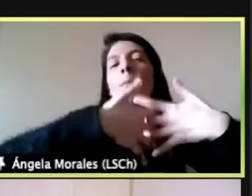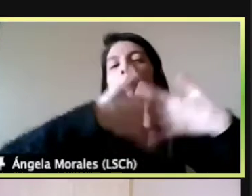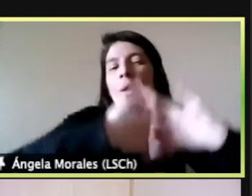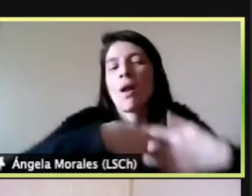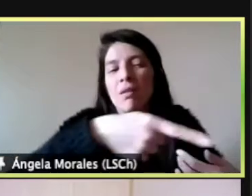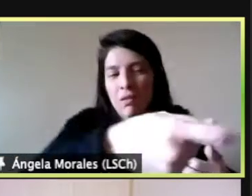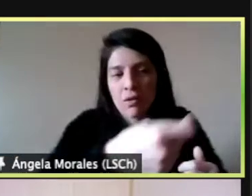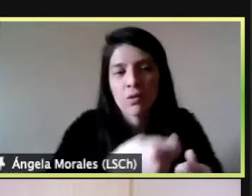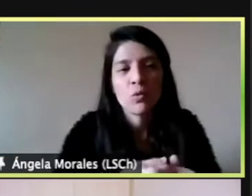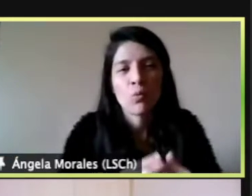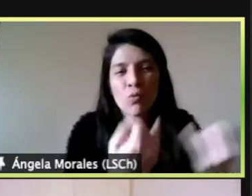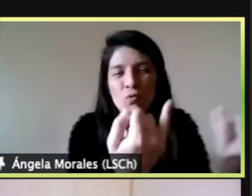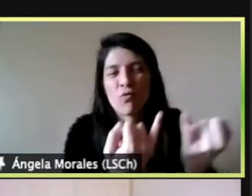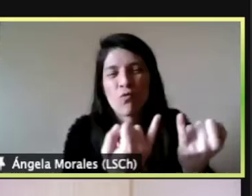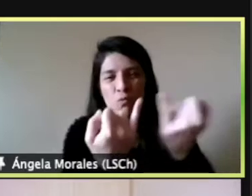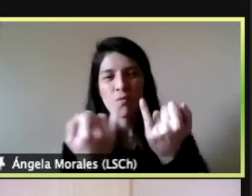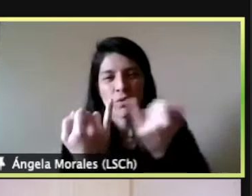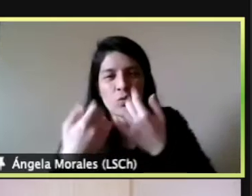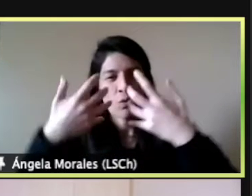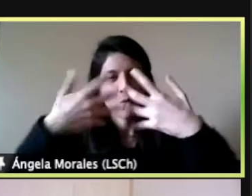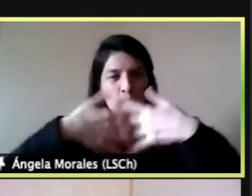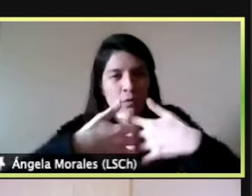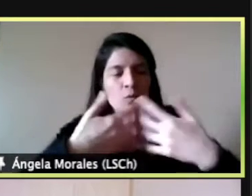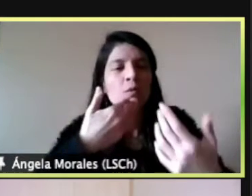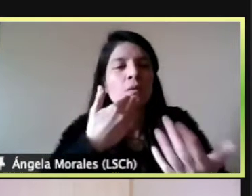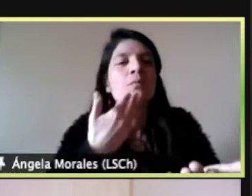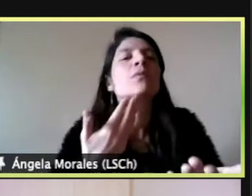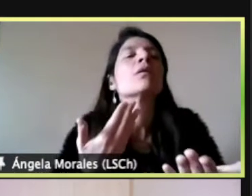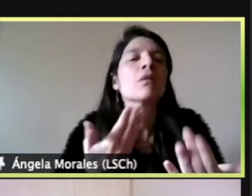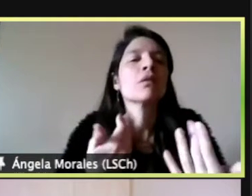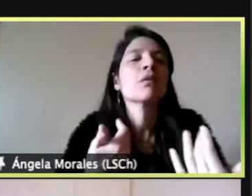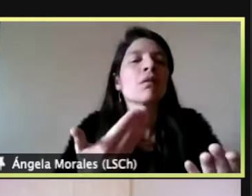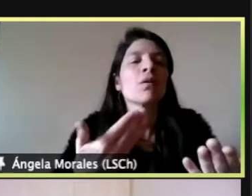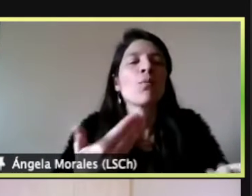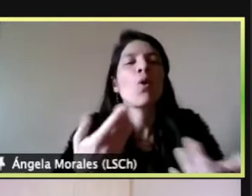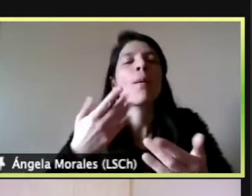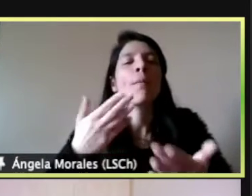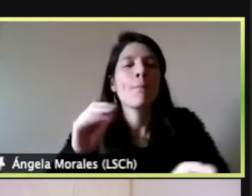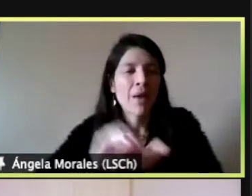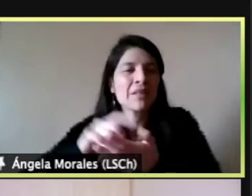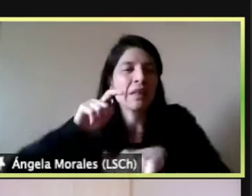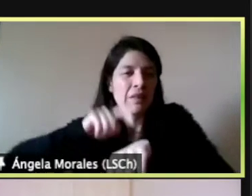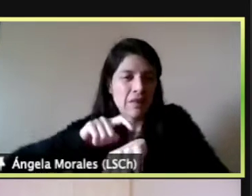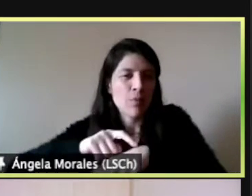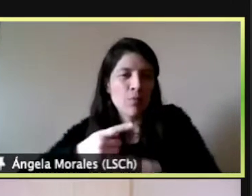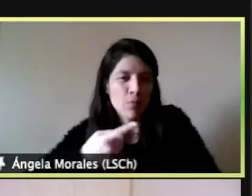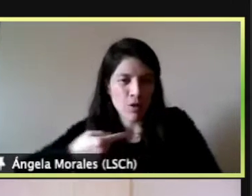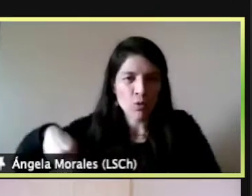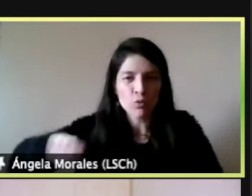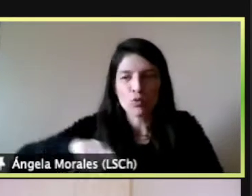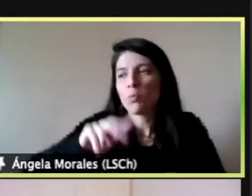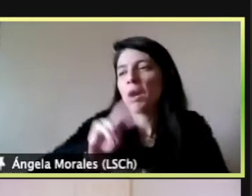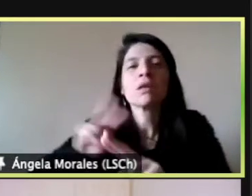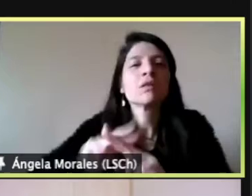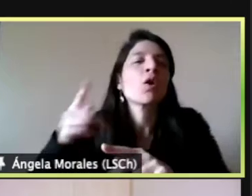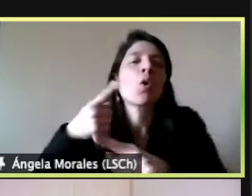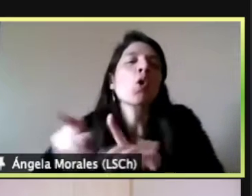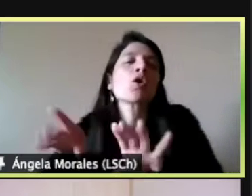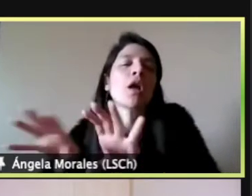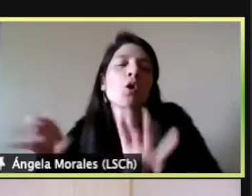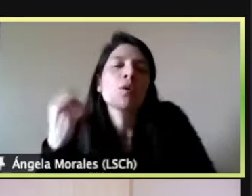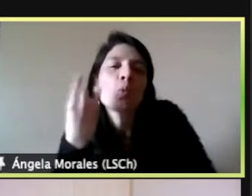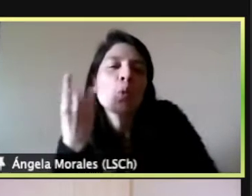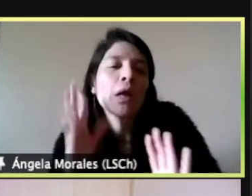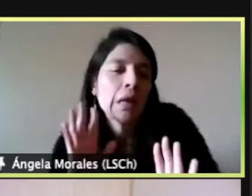dejarnos mucho más tiempo libre para realizar otras tareas que quizás sean mucho más urgentes. Por ejemplo, la podemos dejar, no, esto